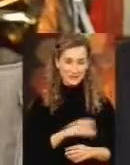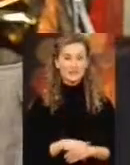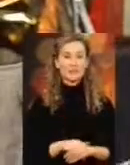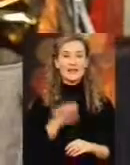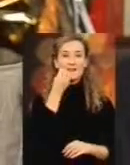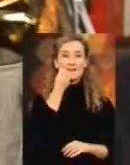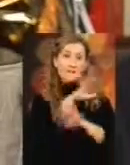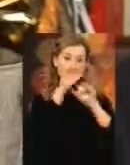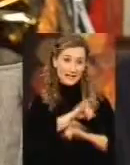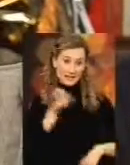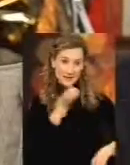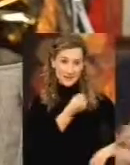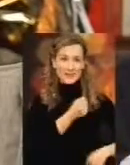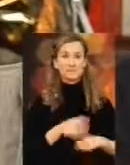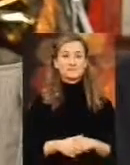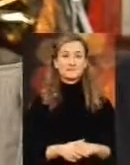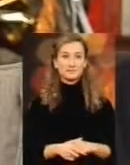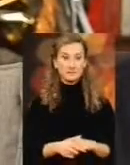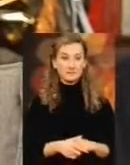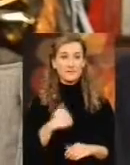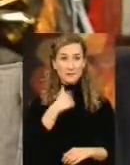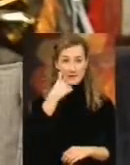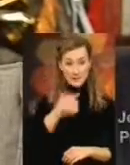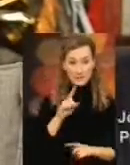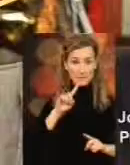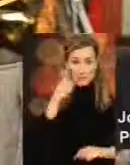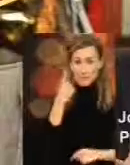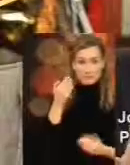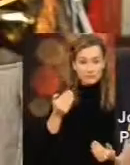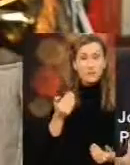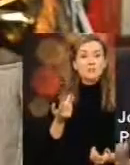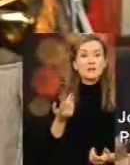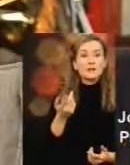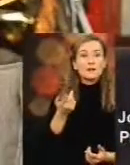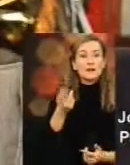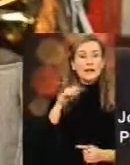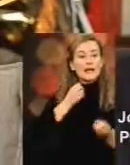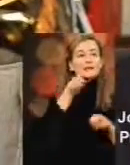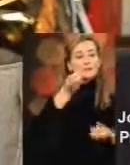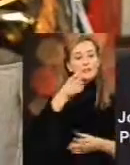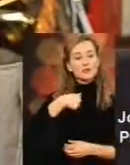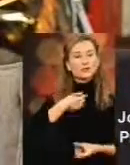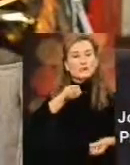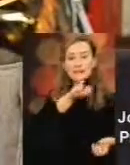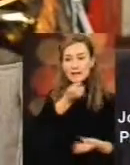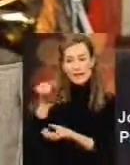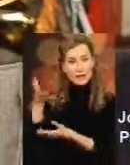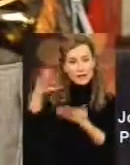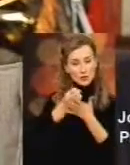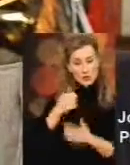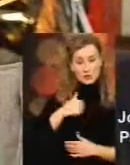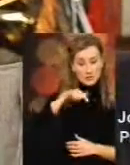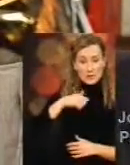un saludo muy cariñoso y feliz Navidad. Les voy a decir desde el primer momento cuál es el mensaje que